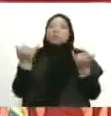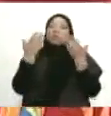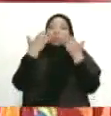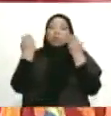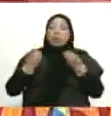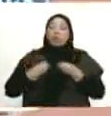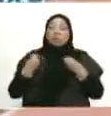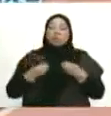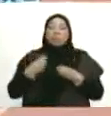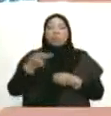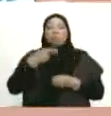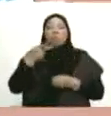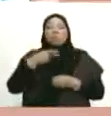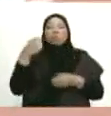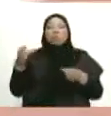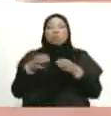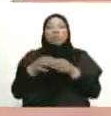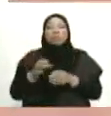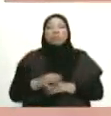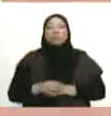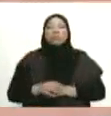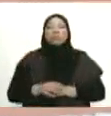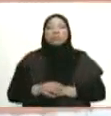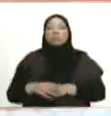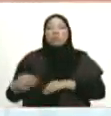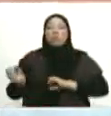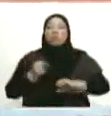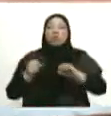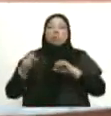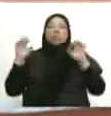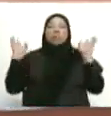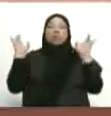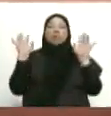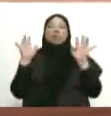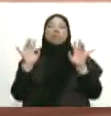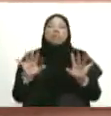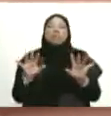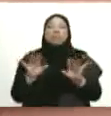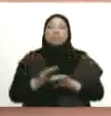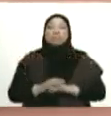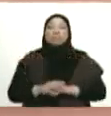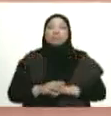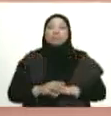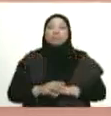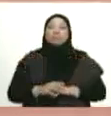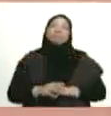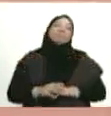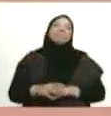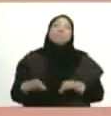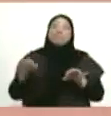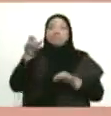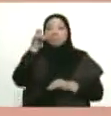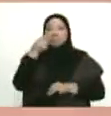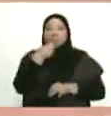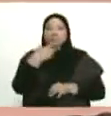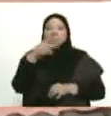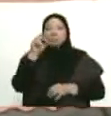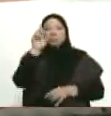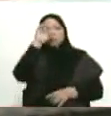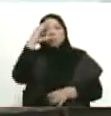vienen de los partidos del Gran Polo Patriótico, de los movimientos sociales, que nadie ande por la buena de